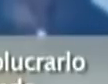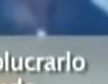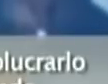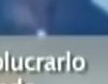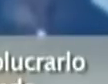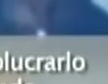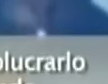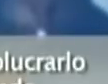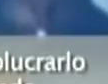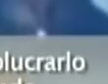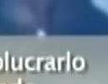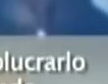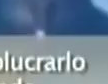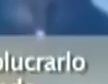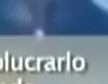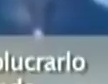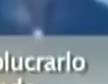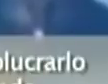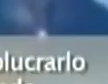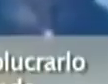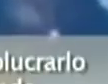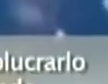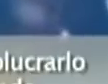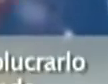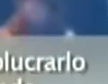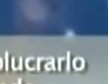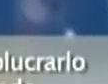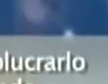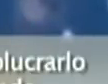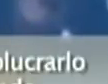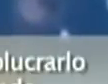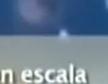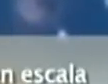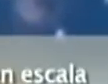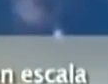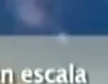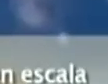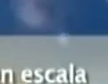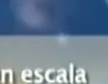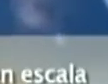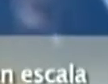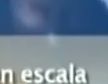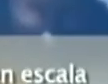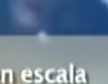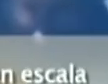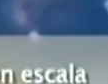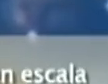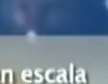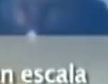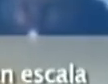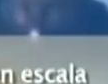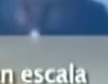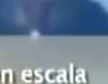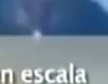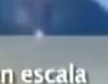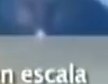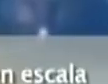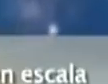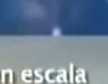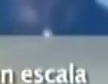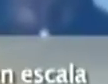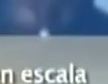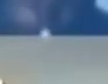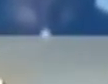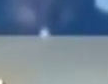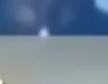involucrarlo en esta historia que se está vendiendo, que usted es casi una de las personas en